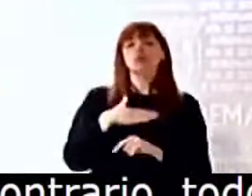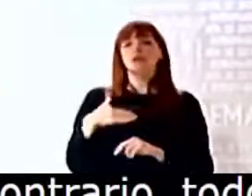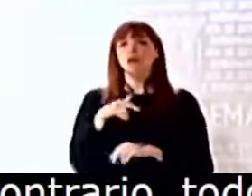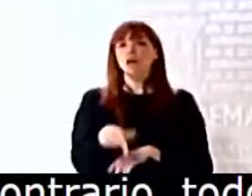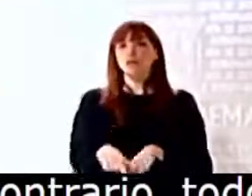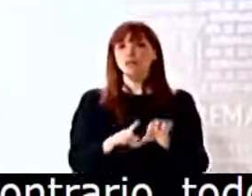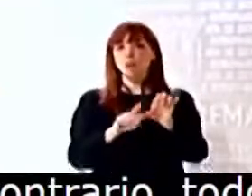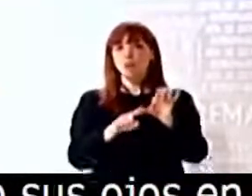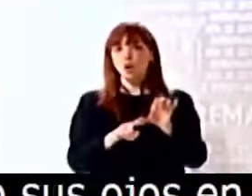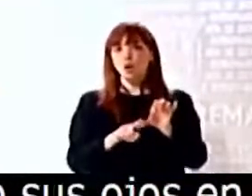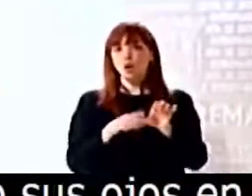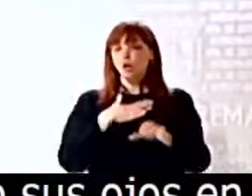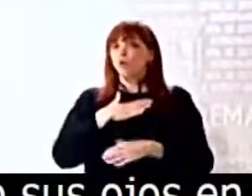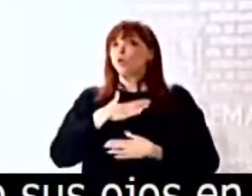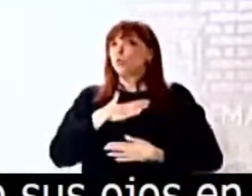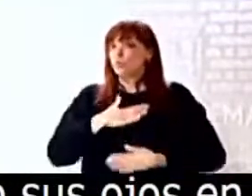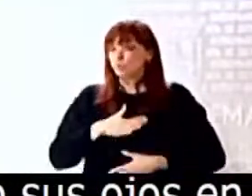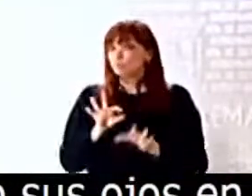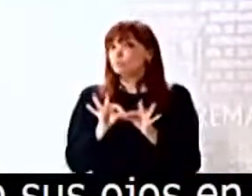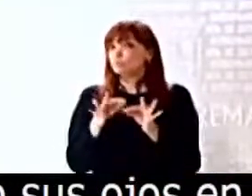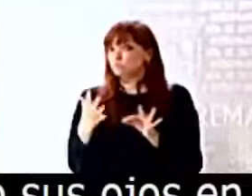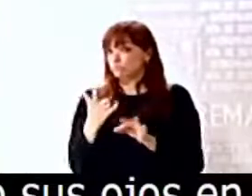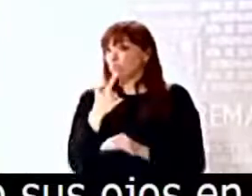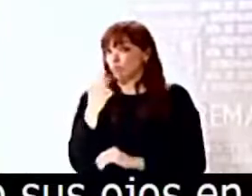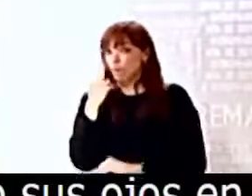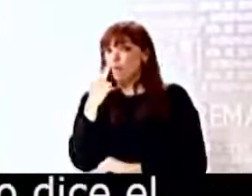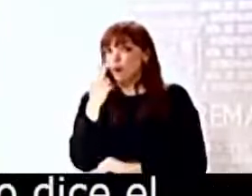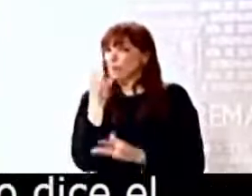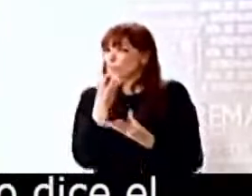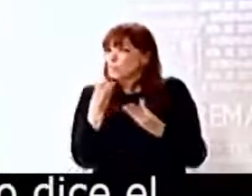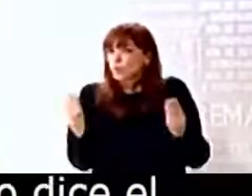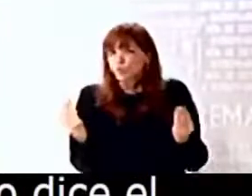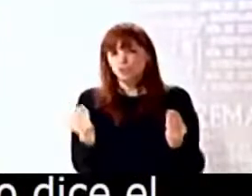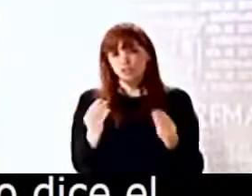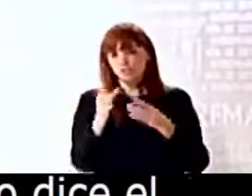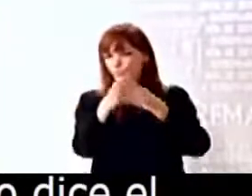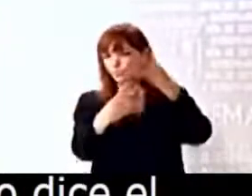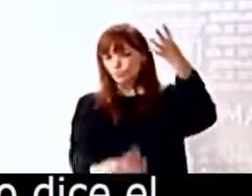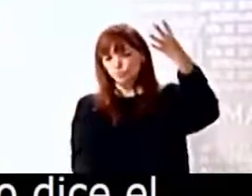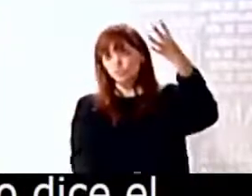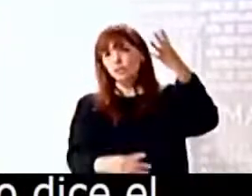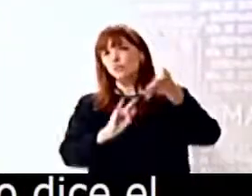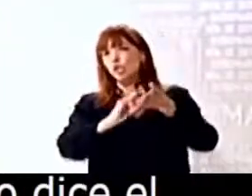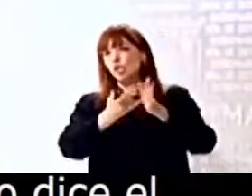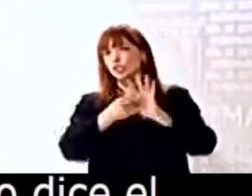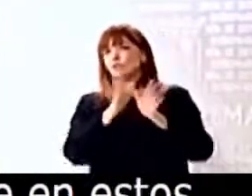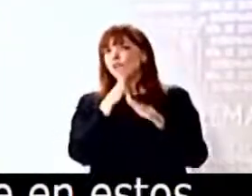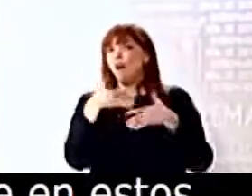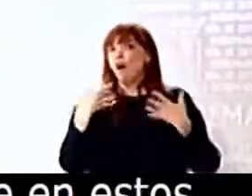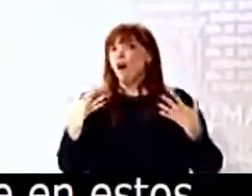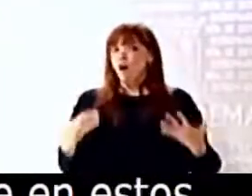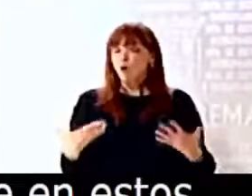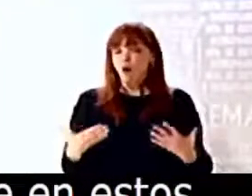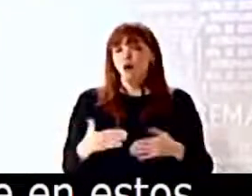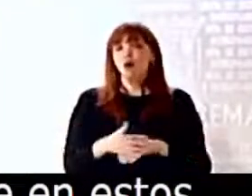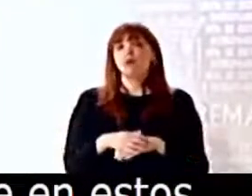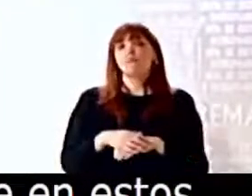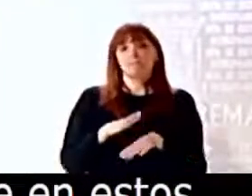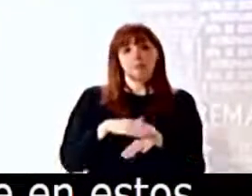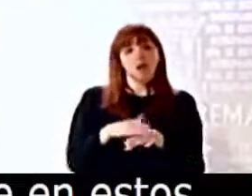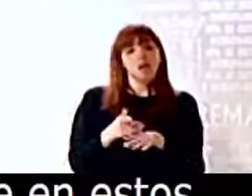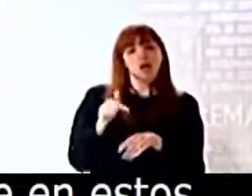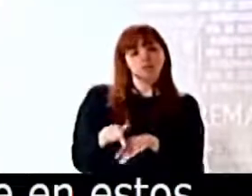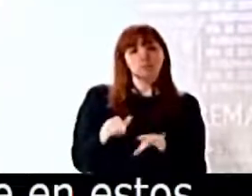que afortunadamente, como dice el presidente, son muchas las inversiones que en estos momentos hay en